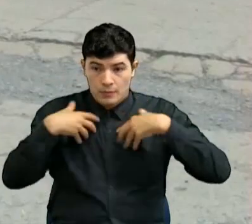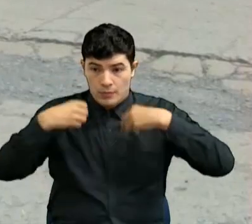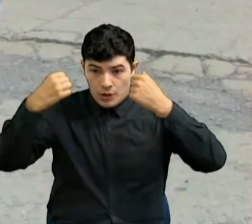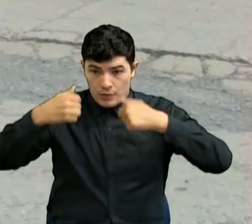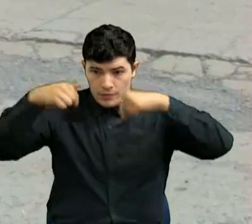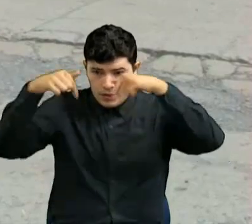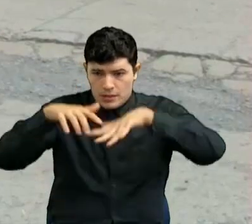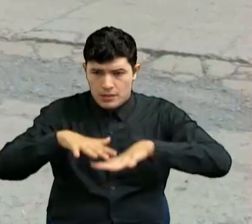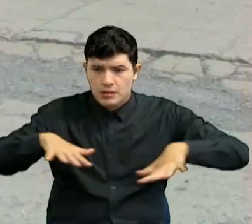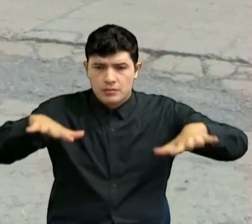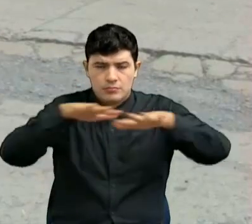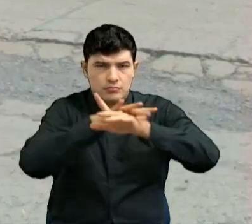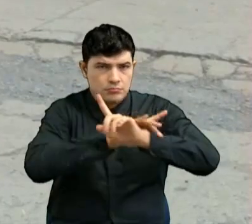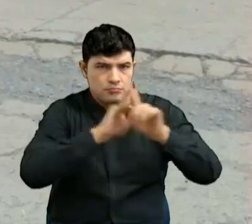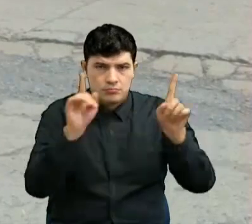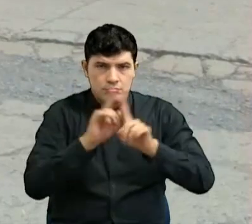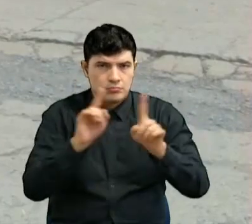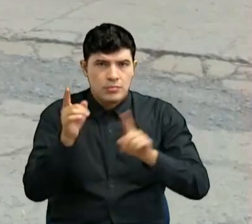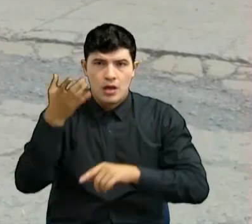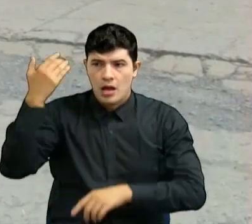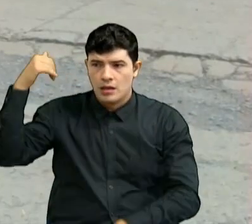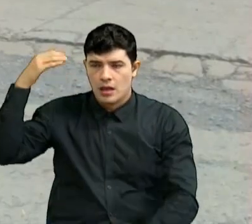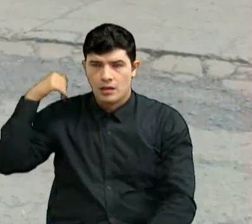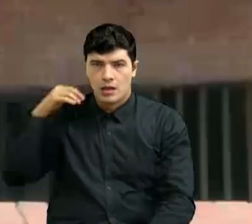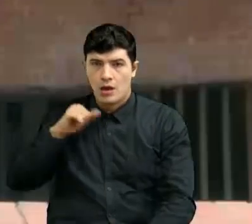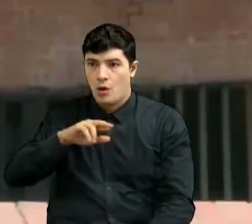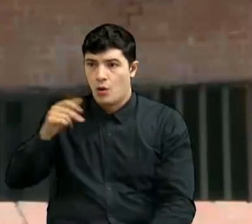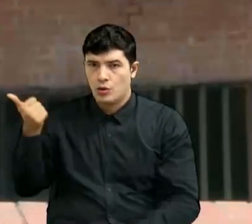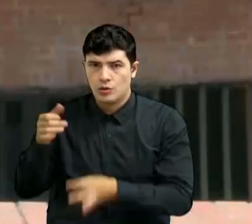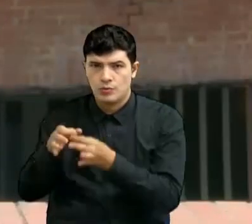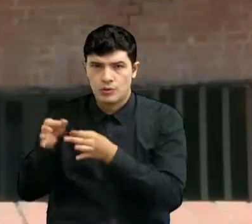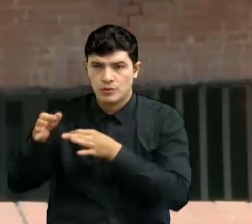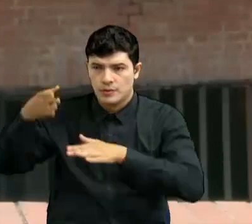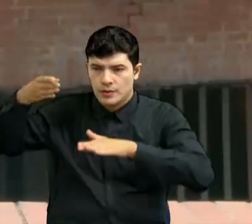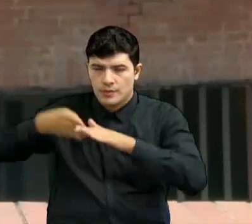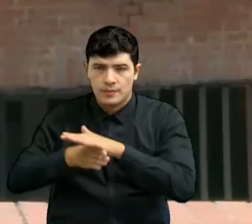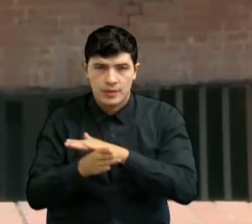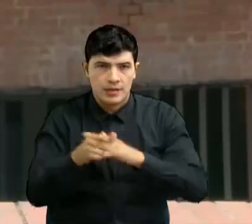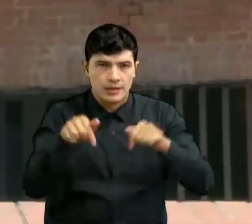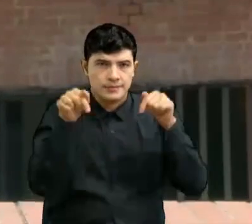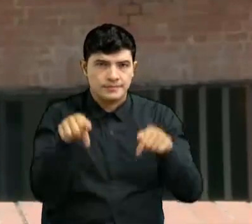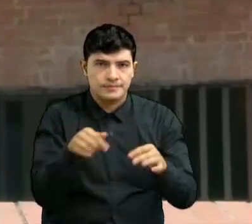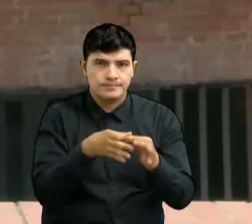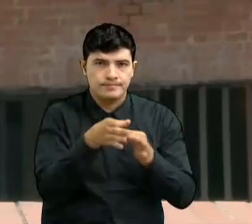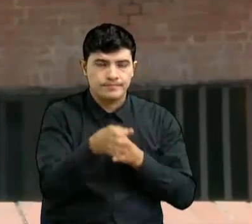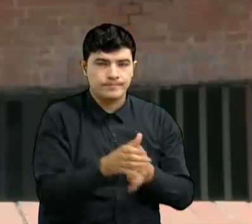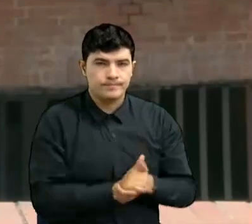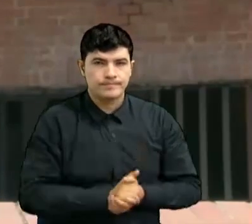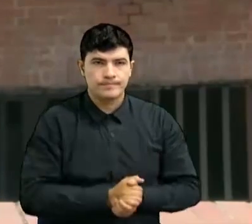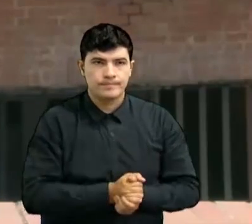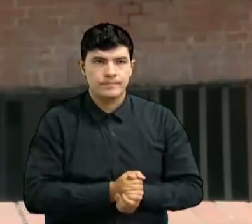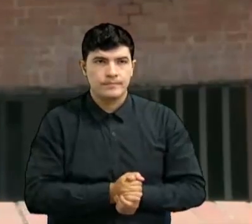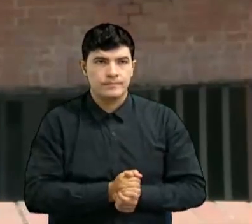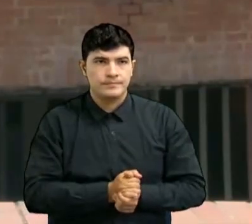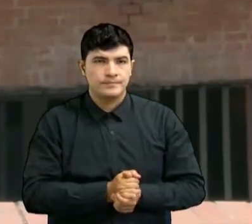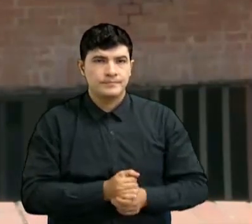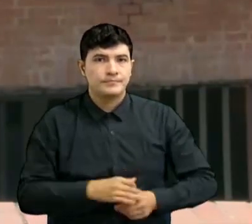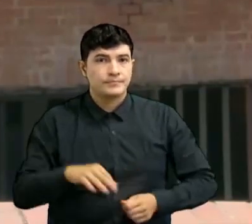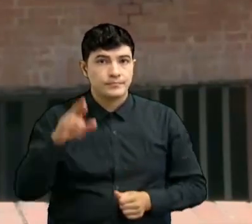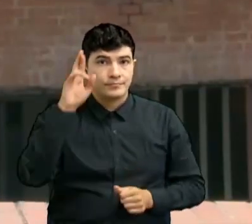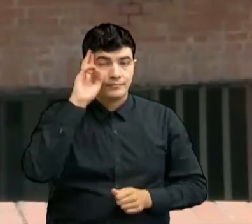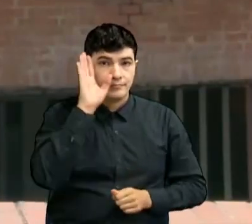esta localidad, sino que provenía de otra localidad. Fue un caso importado, llamado de tal